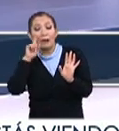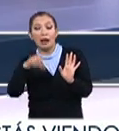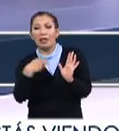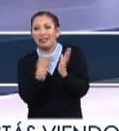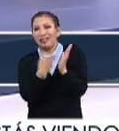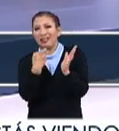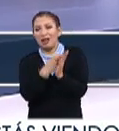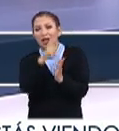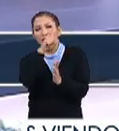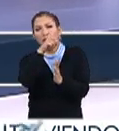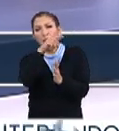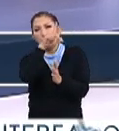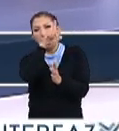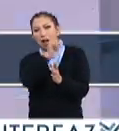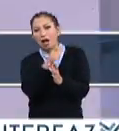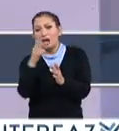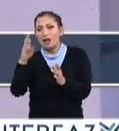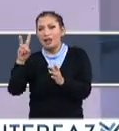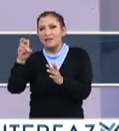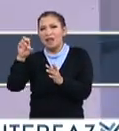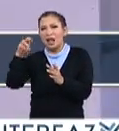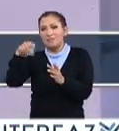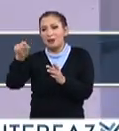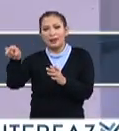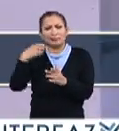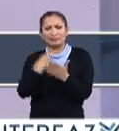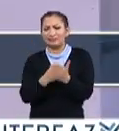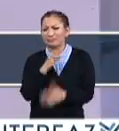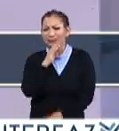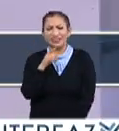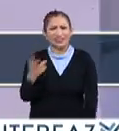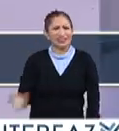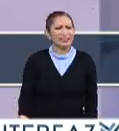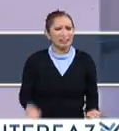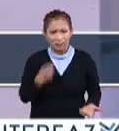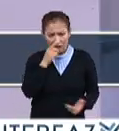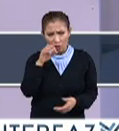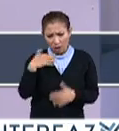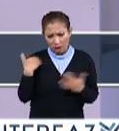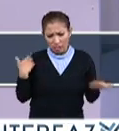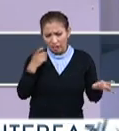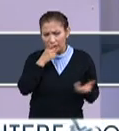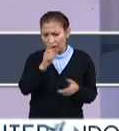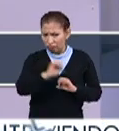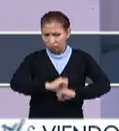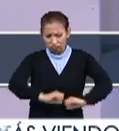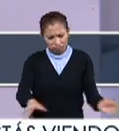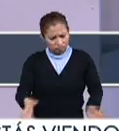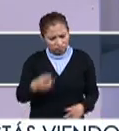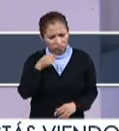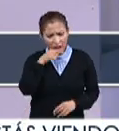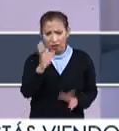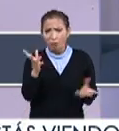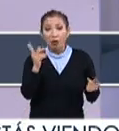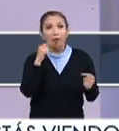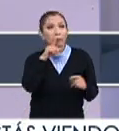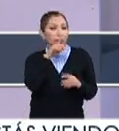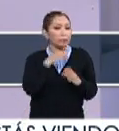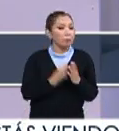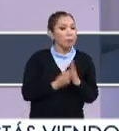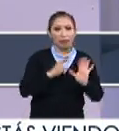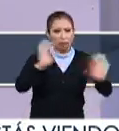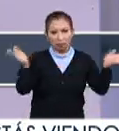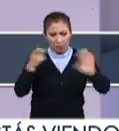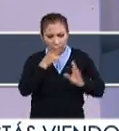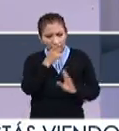por ejemplo, a Lula y a Dilma, él lo criticó. Y lo dijo en su momento y de manera clara, sin ningún... Es